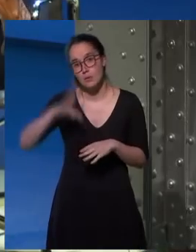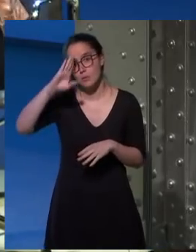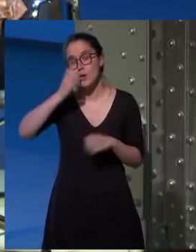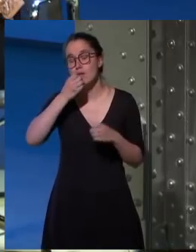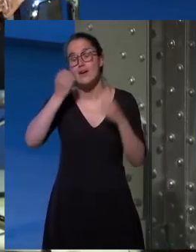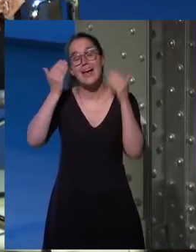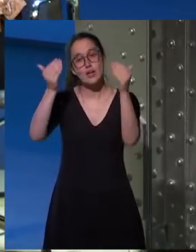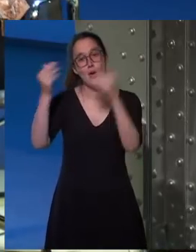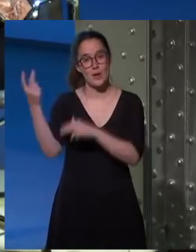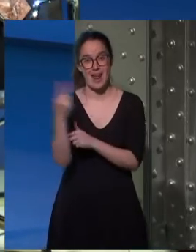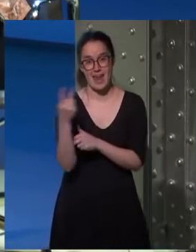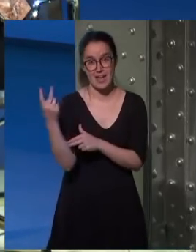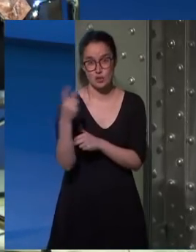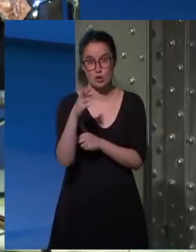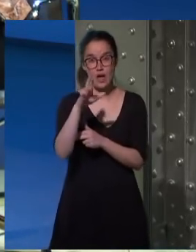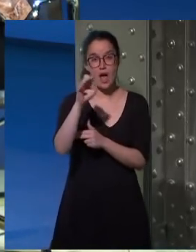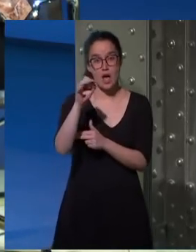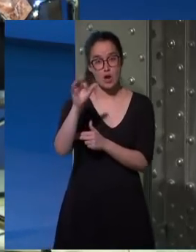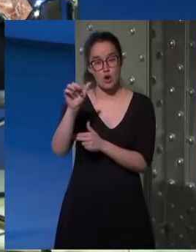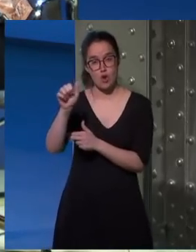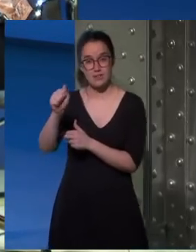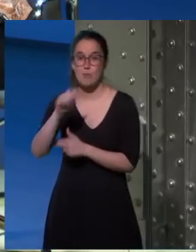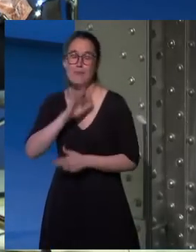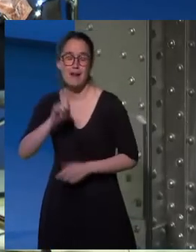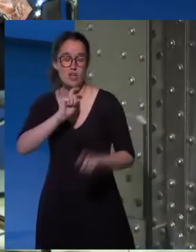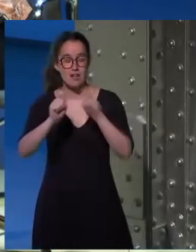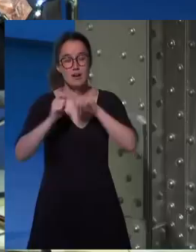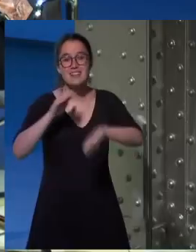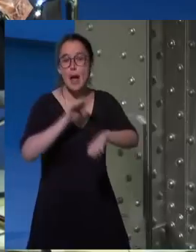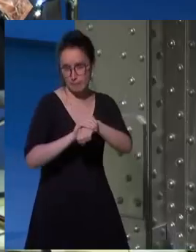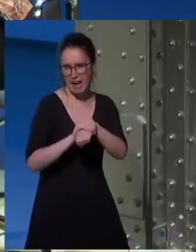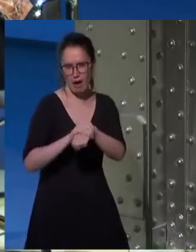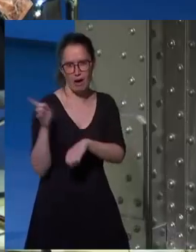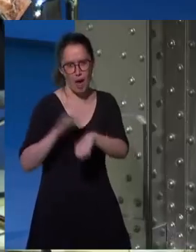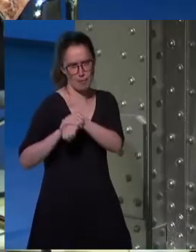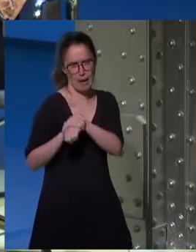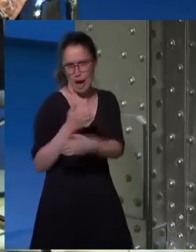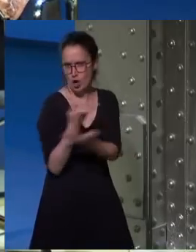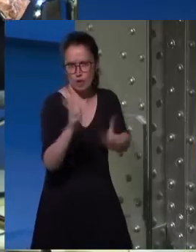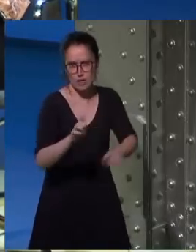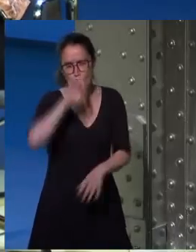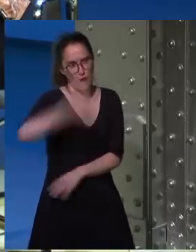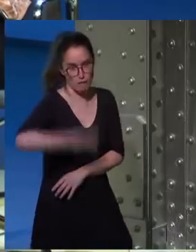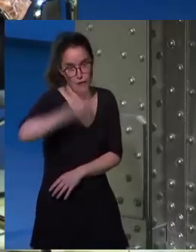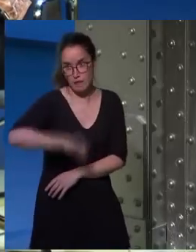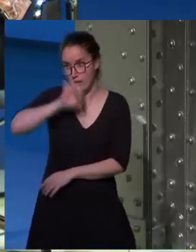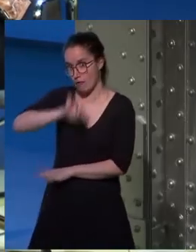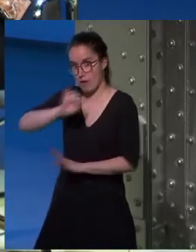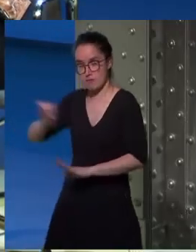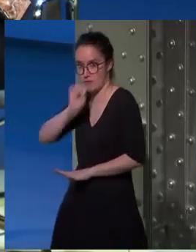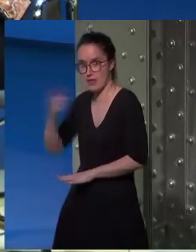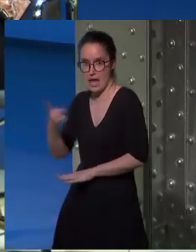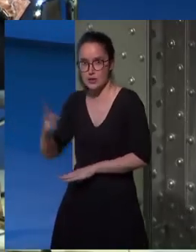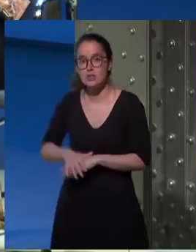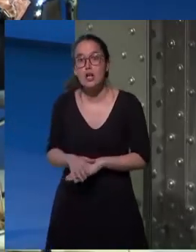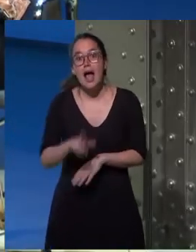Bueno, felicitaros a las dos, a Gracias, Rosa por Carmen. la magnífica entrevista. Esa amiga, no se fíe. Soy fan vuestra.